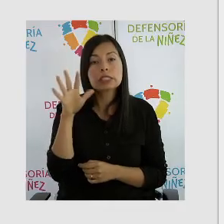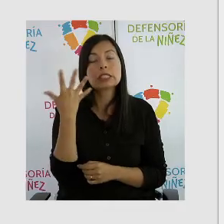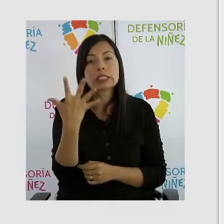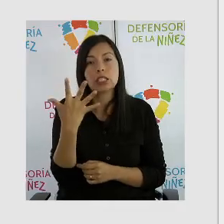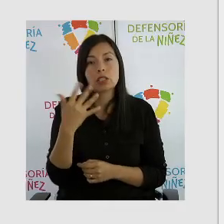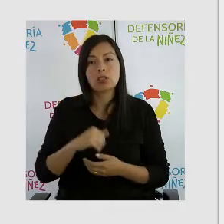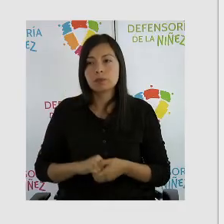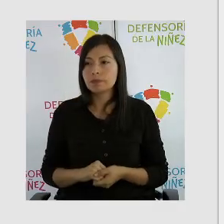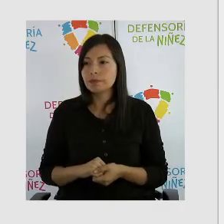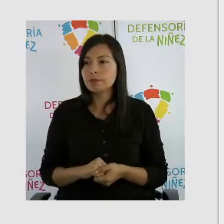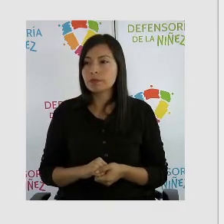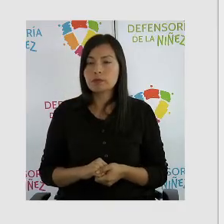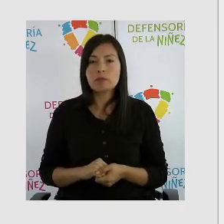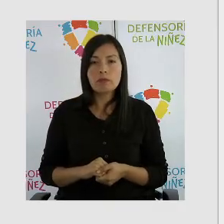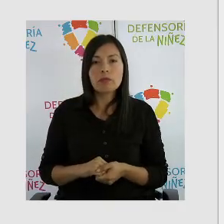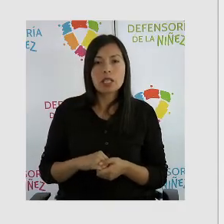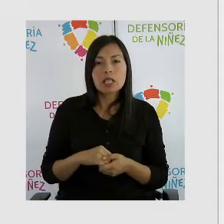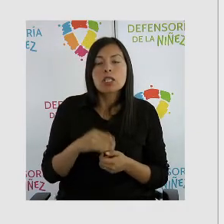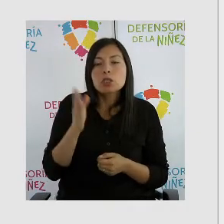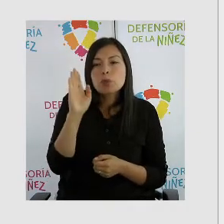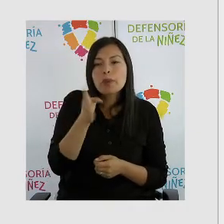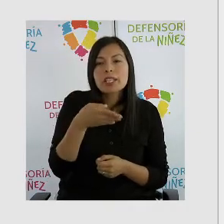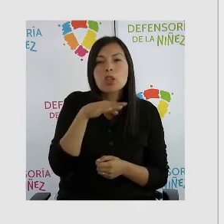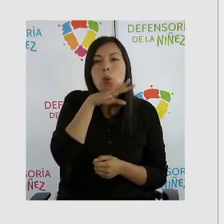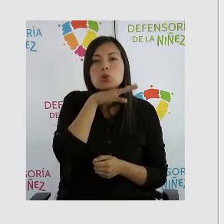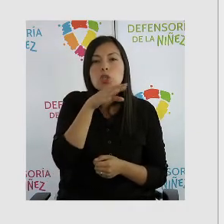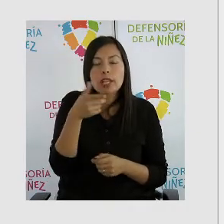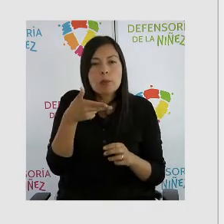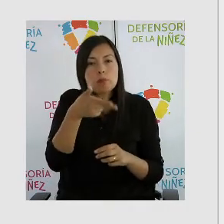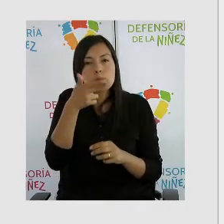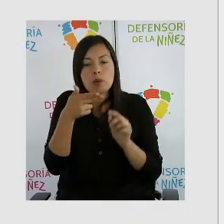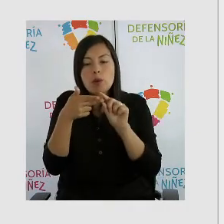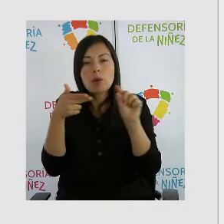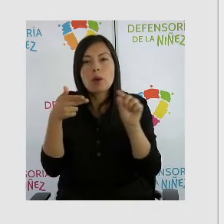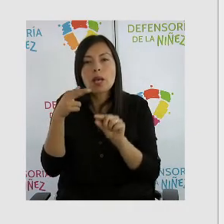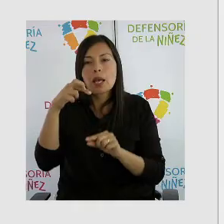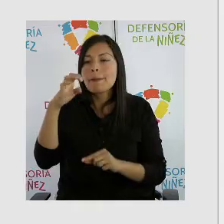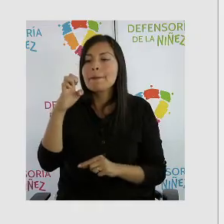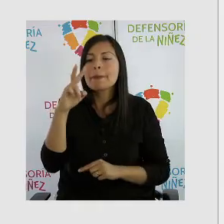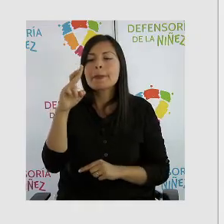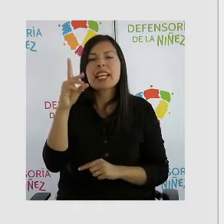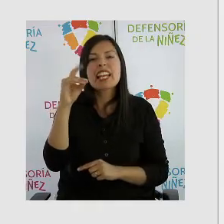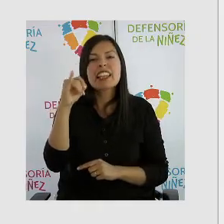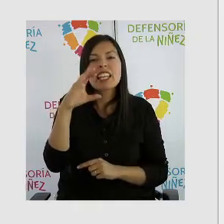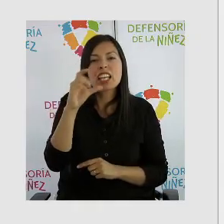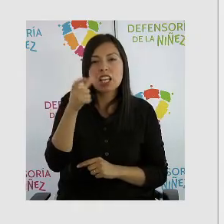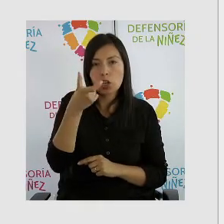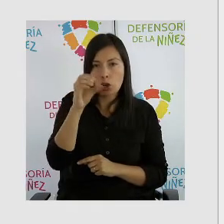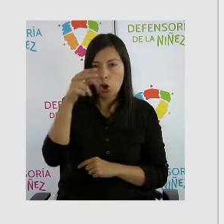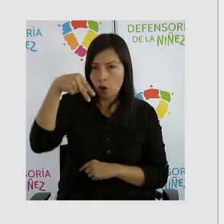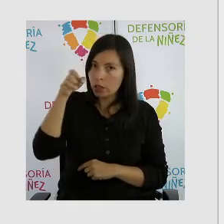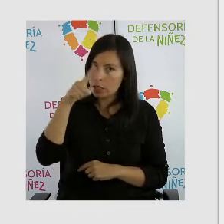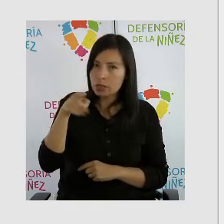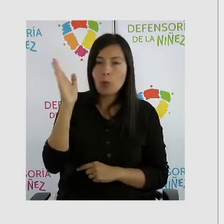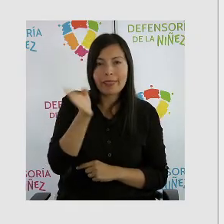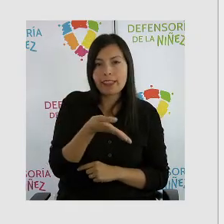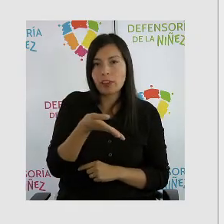suspendió supuestamente el uso de perdigones hasta dejarlo solo en los casos de extrema riesgo vital para el funcionario policial, pero